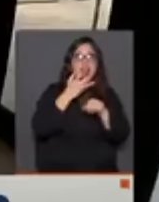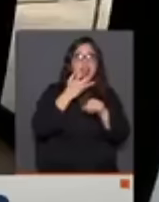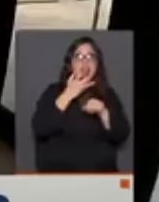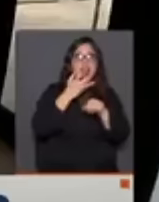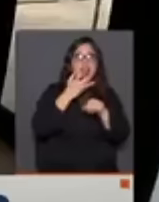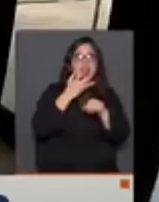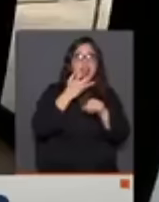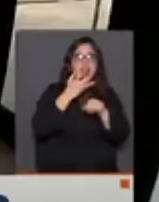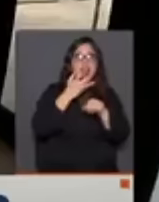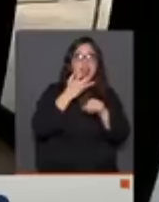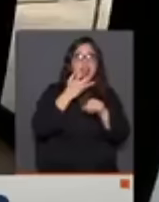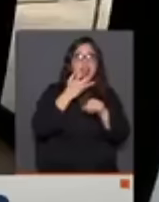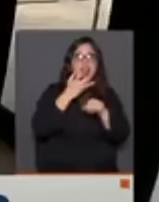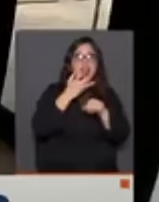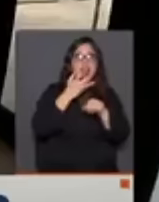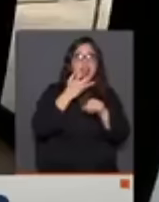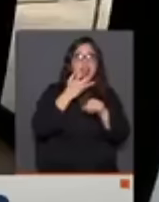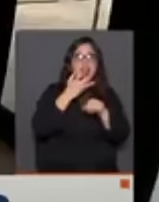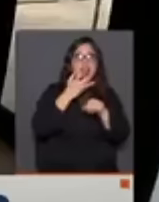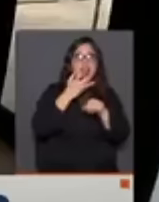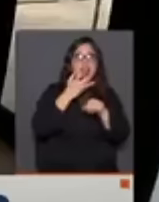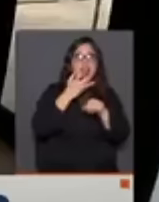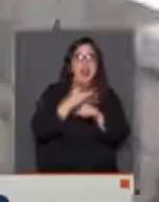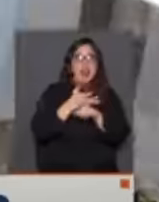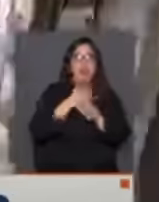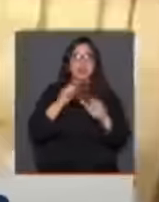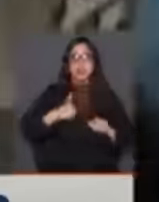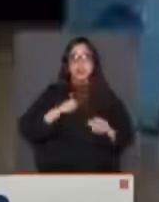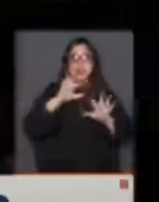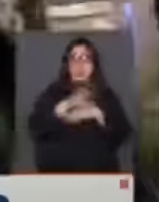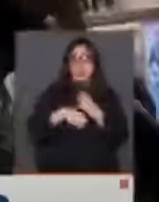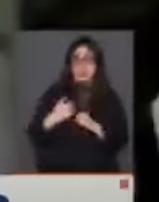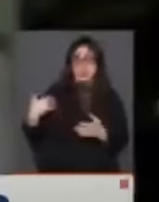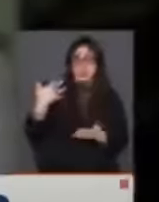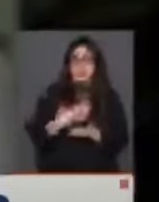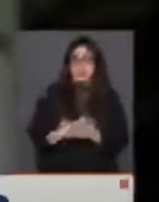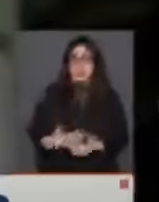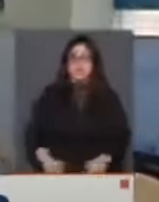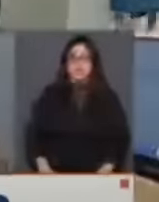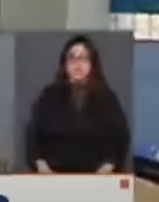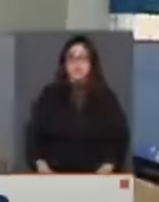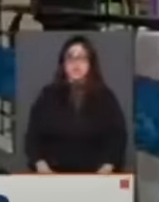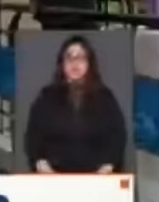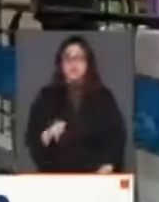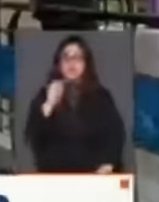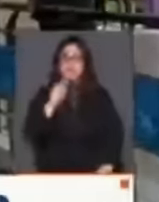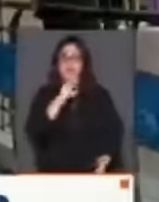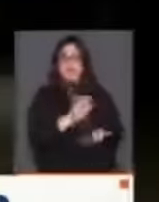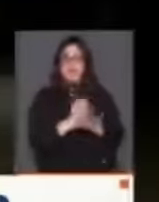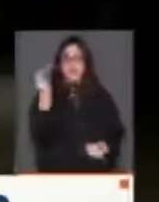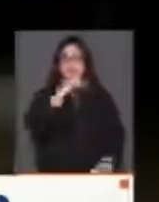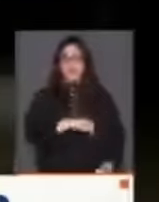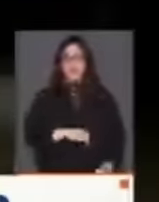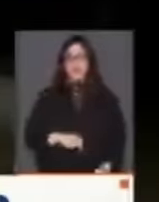música fuerte. A soportar, cariño, a soportar. Es un paso obligado.